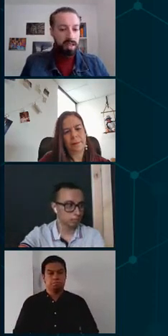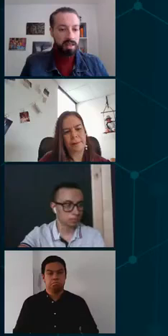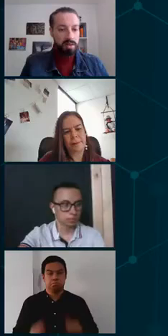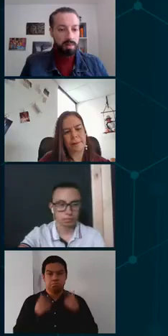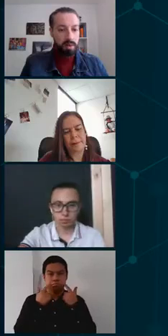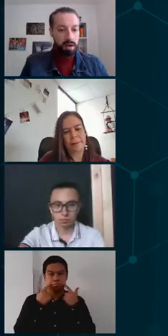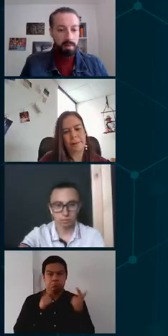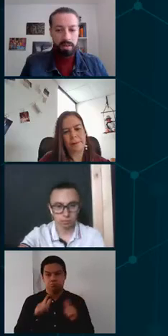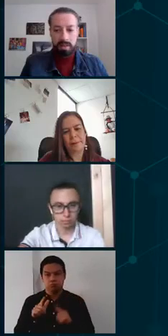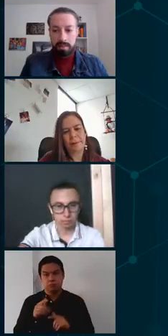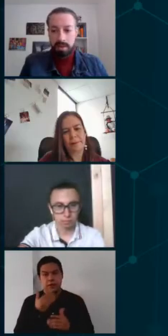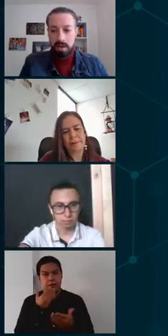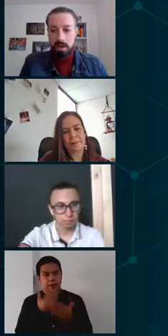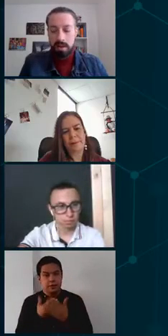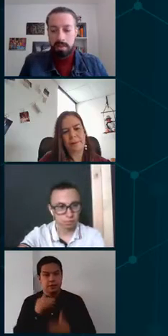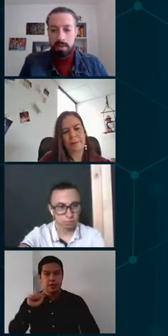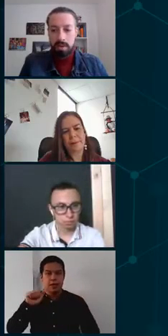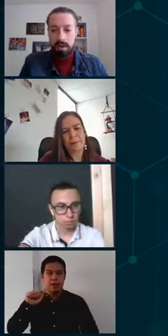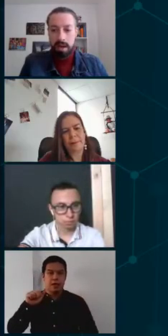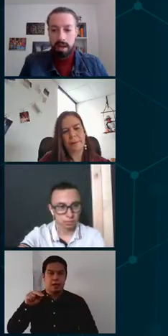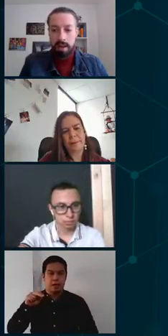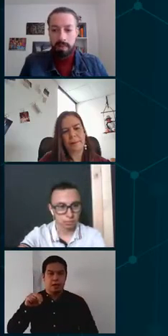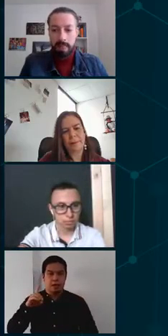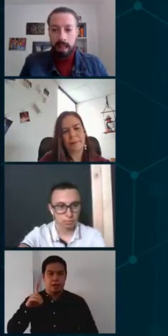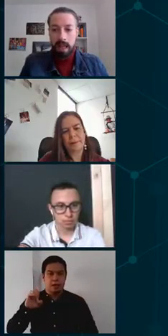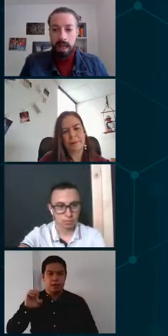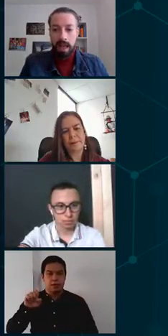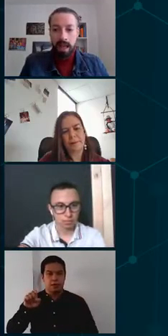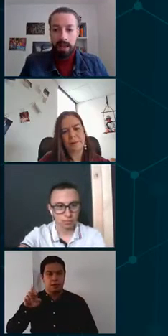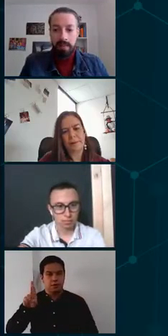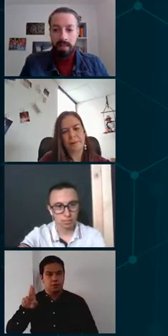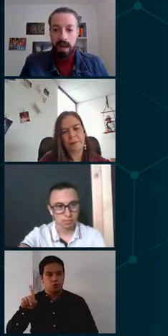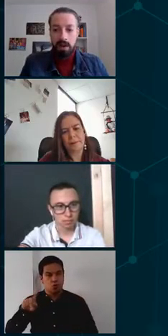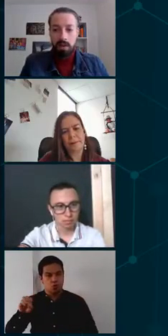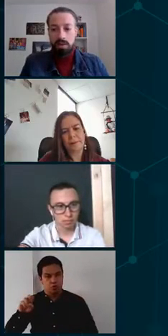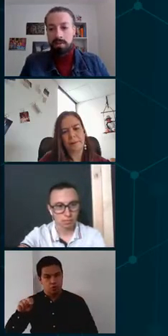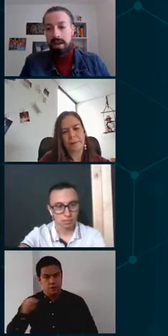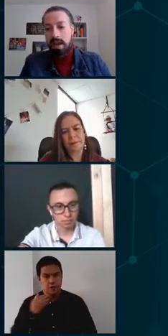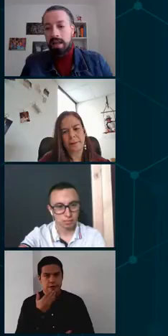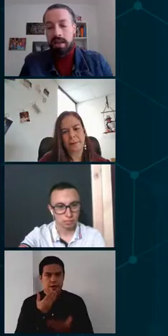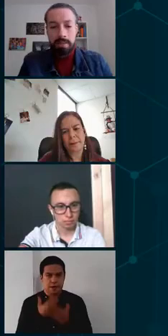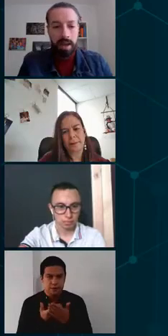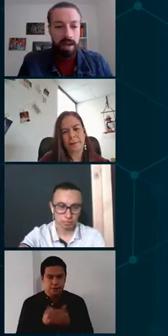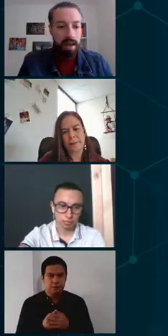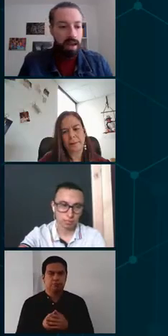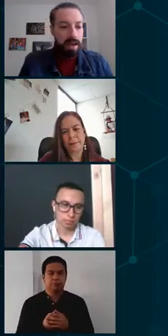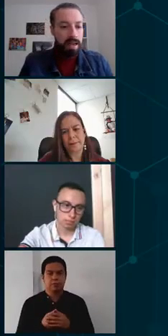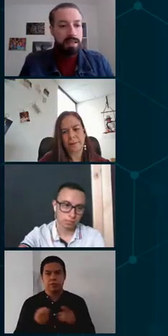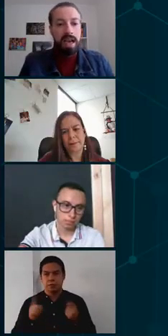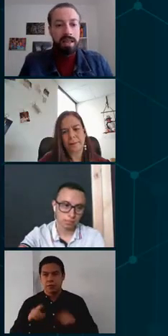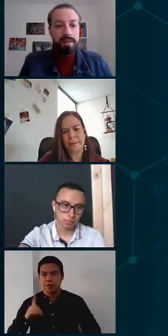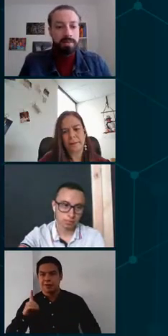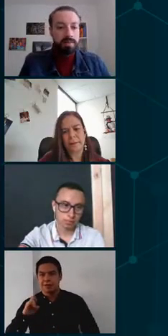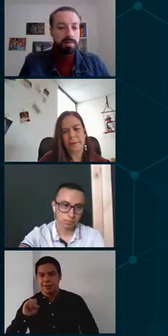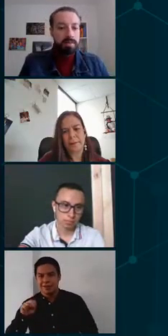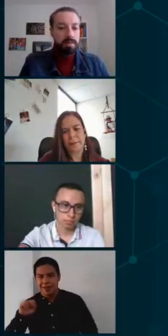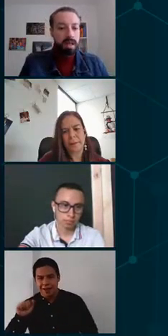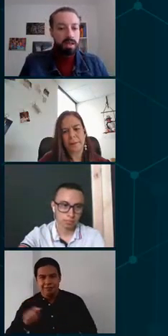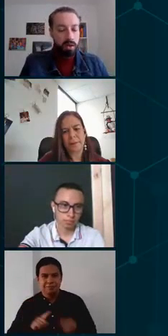Muchas gracias, Anderson, por la participación y por... Dina Luz y María Alejandra en el